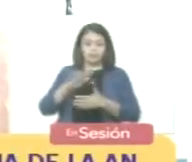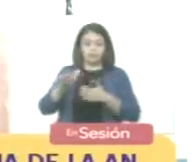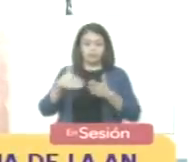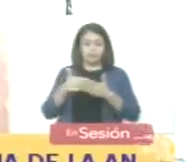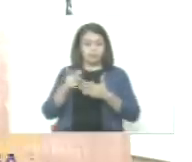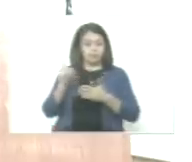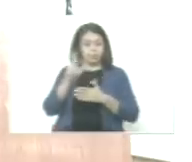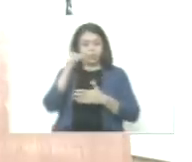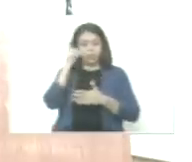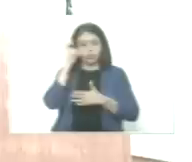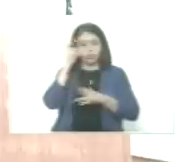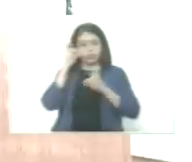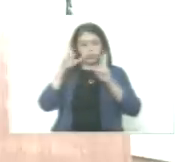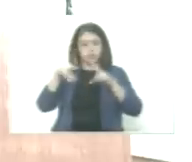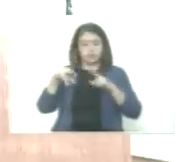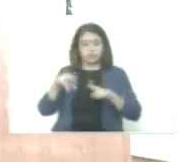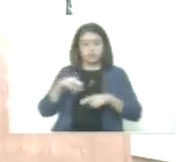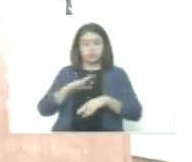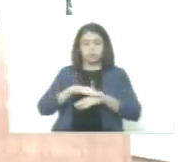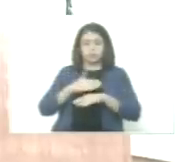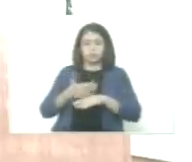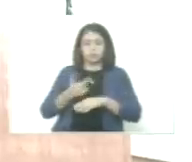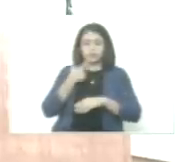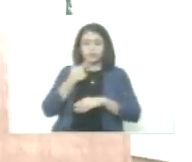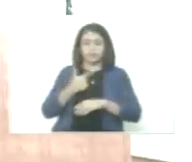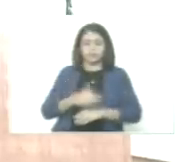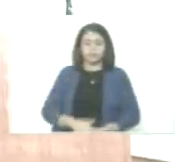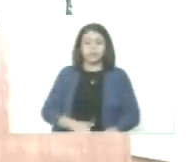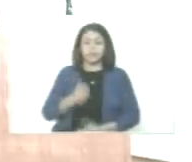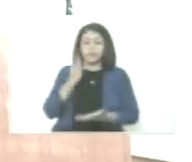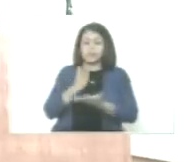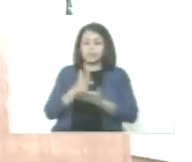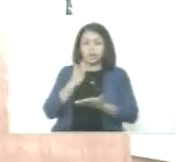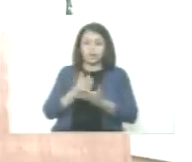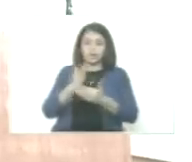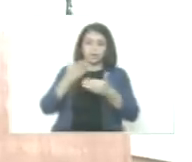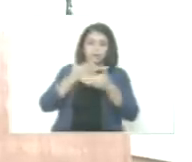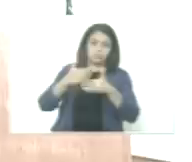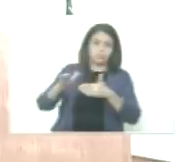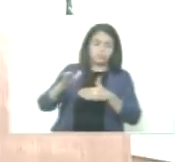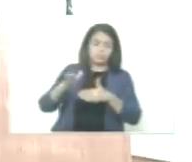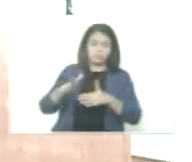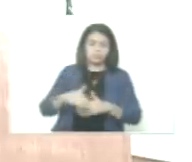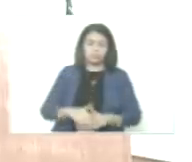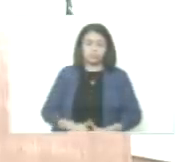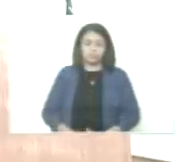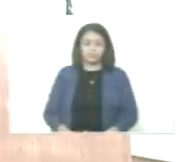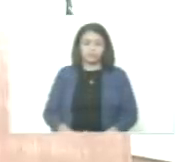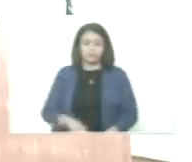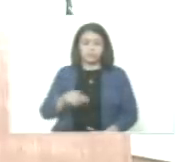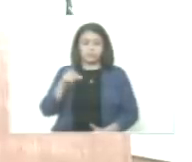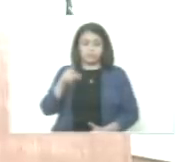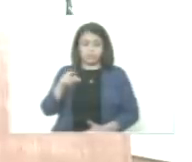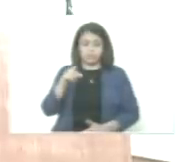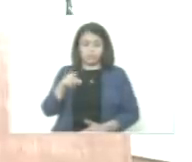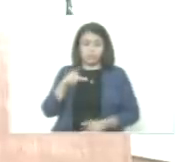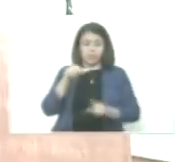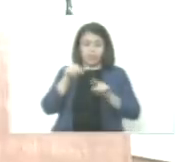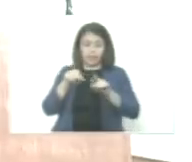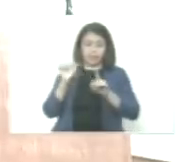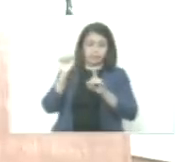fueron escuchados nunca, la lucha por los que siempre fueron excluidos. Y allí en esa